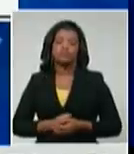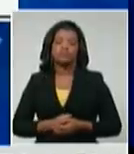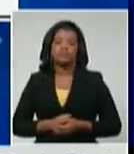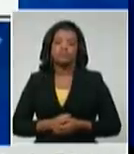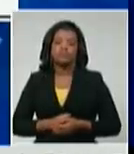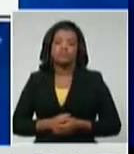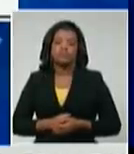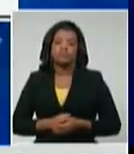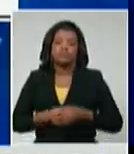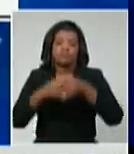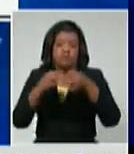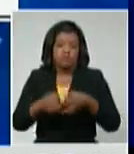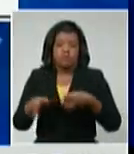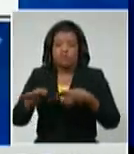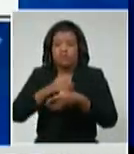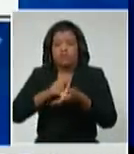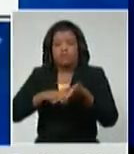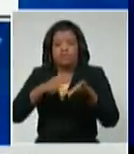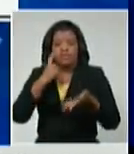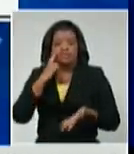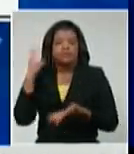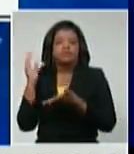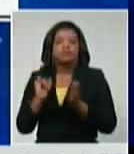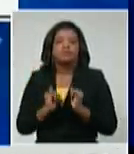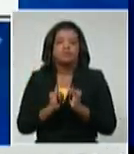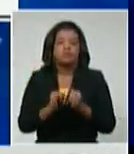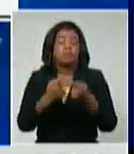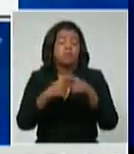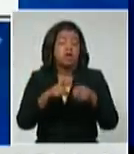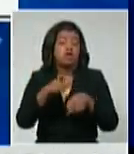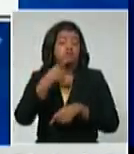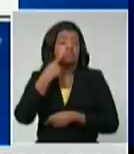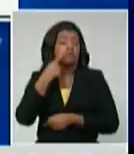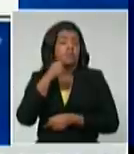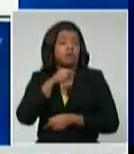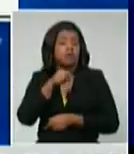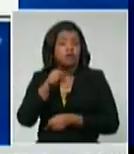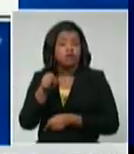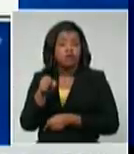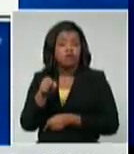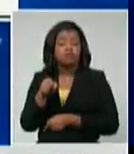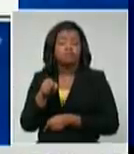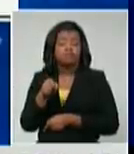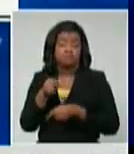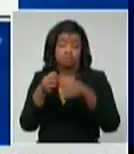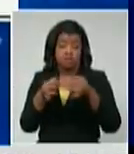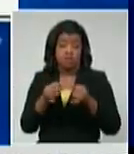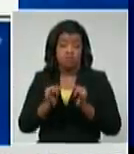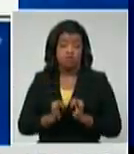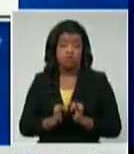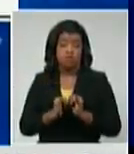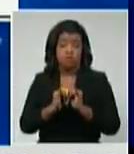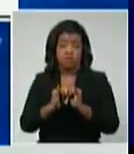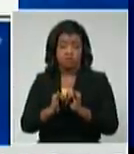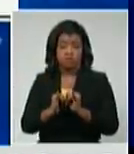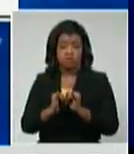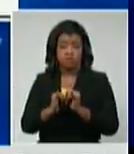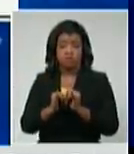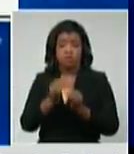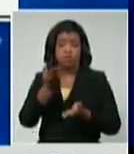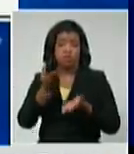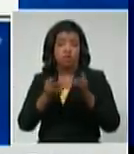todos los territorios. Pero, como ustedes se dan cuenta, hay una correspondencia entre el número de muestras